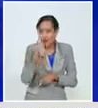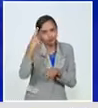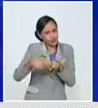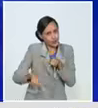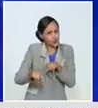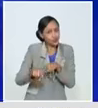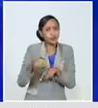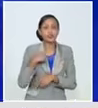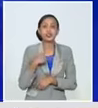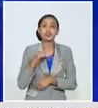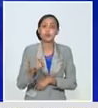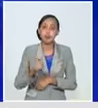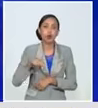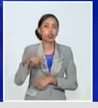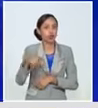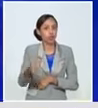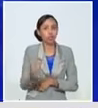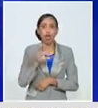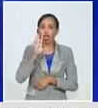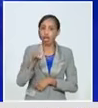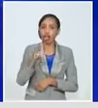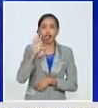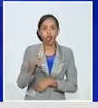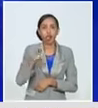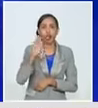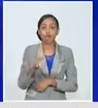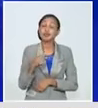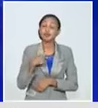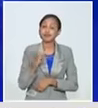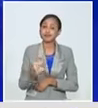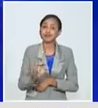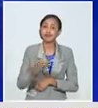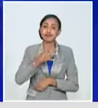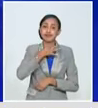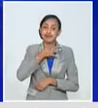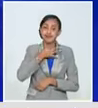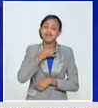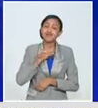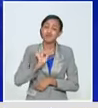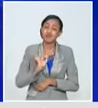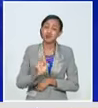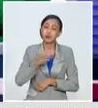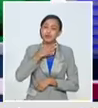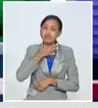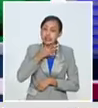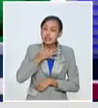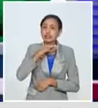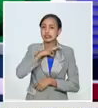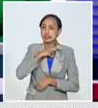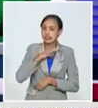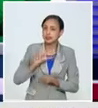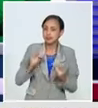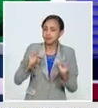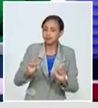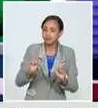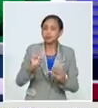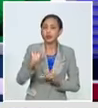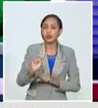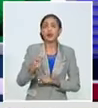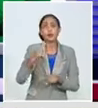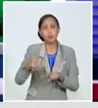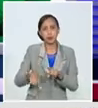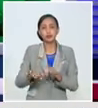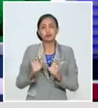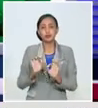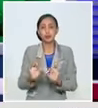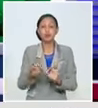de conversar, de hablar, de convencer sobre estos temas. Buenos días nuevamente, informamos los resultados